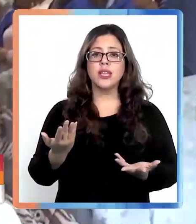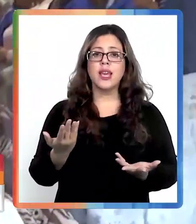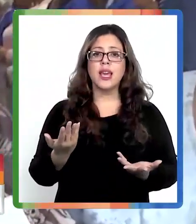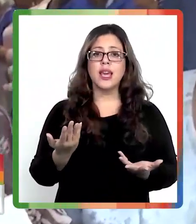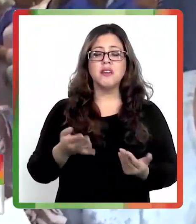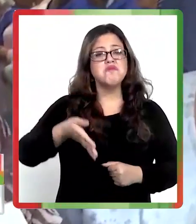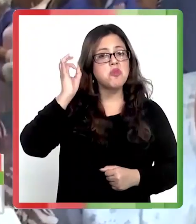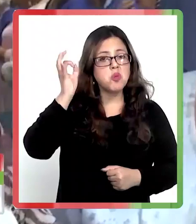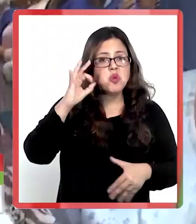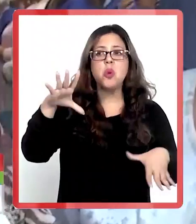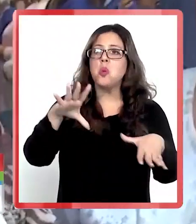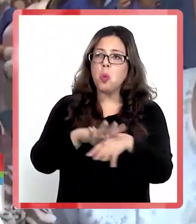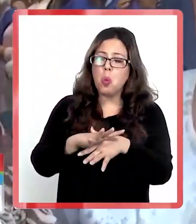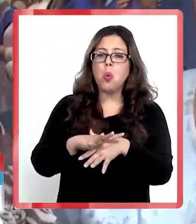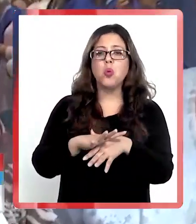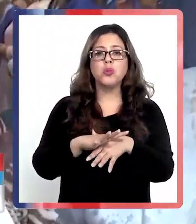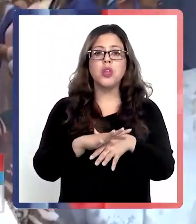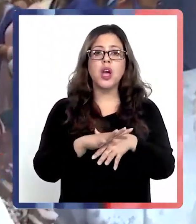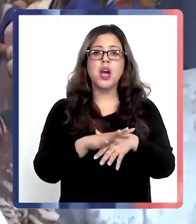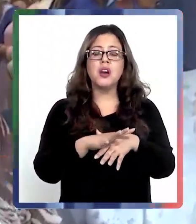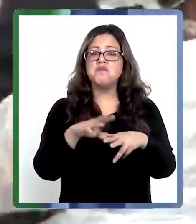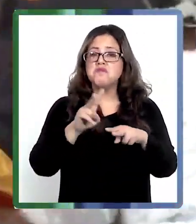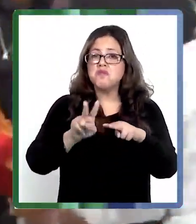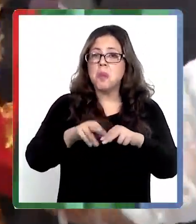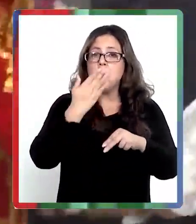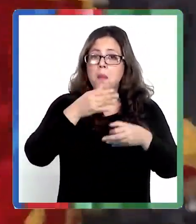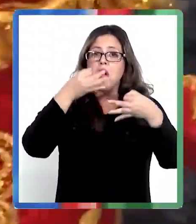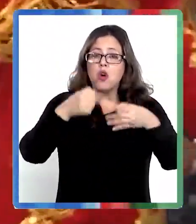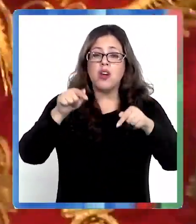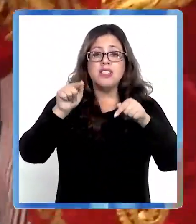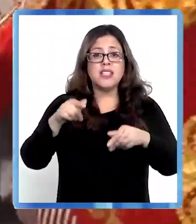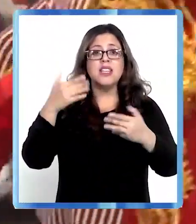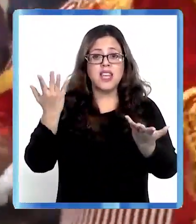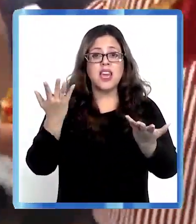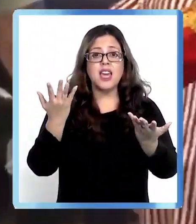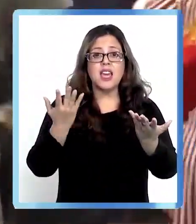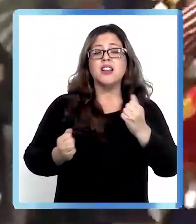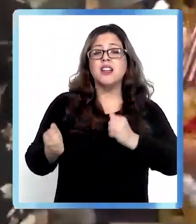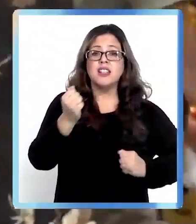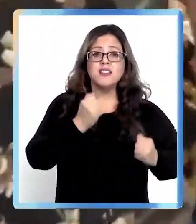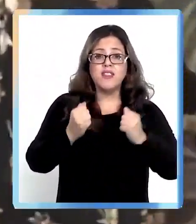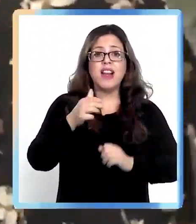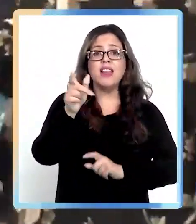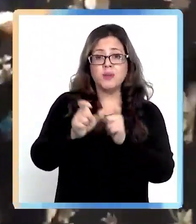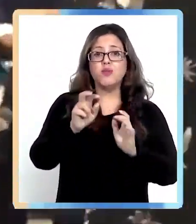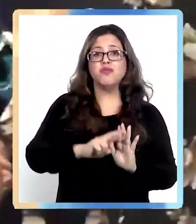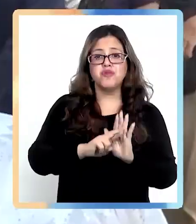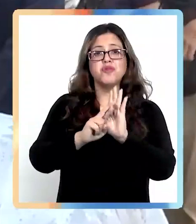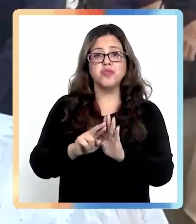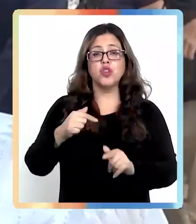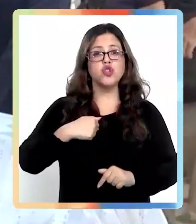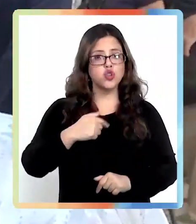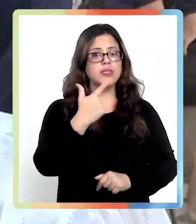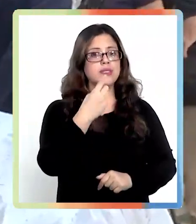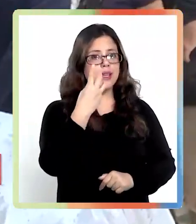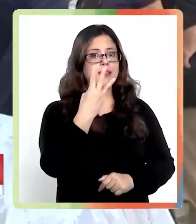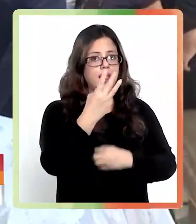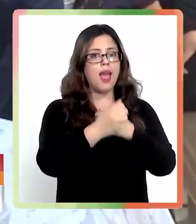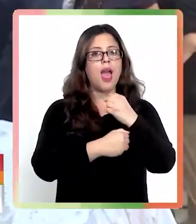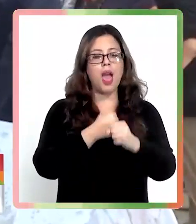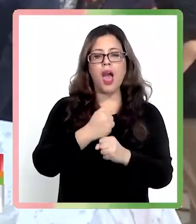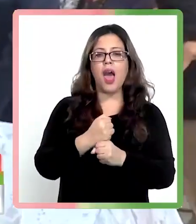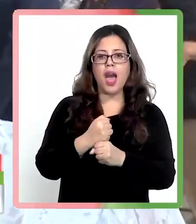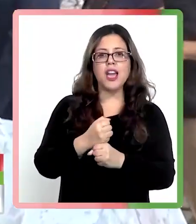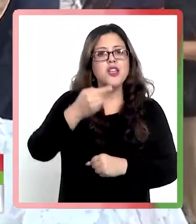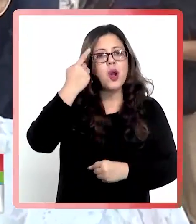juntamos, hacemos reunión y tratamos de hacer lo mejor. Hicimos este baile que son puros dirigentes los que están bailando. Tengo 73 años